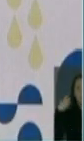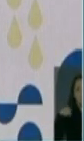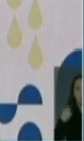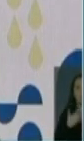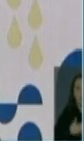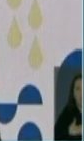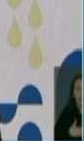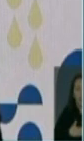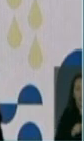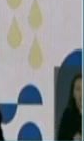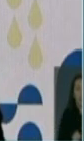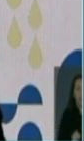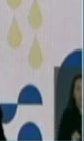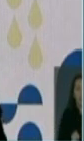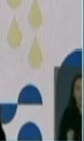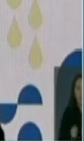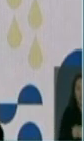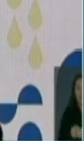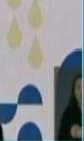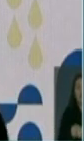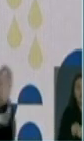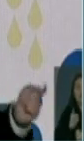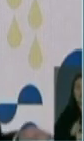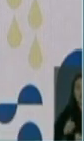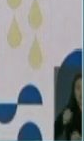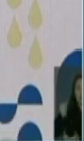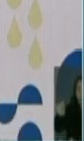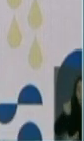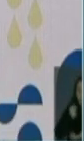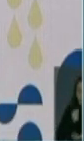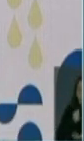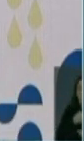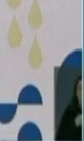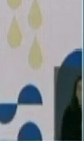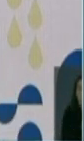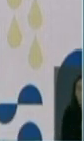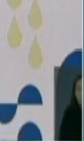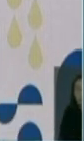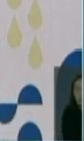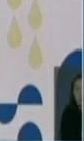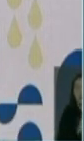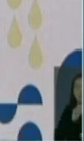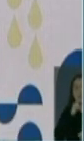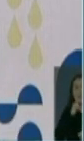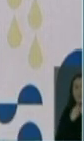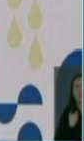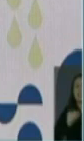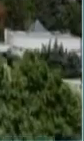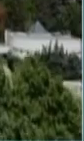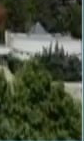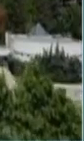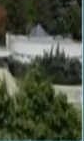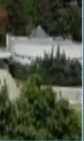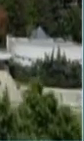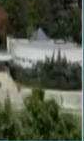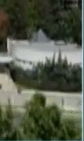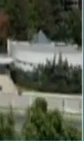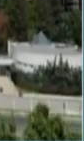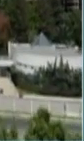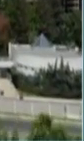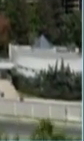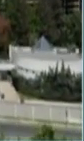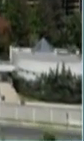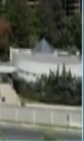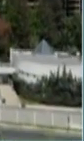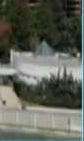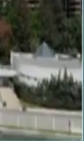se criticó la viabilidad de la misma y las consecuencias que podría traer, ¿no? Primero, sobre